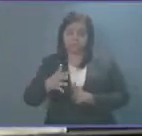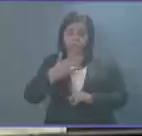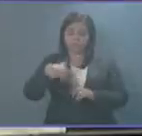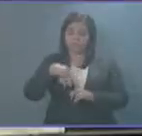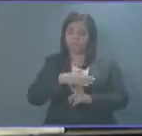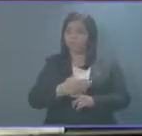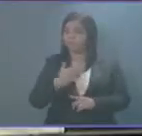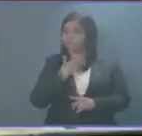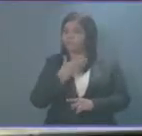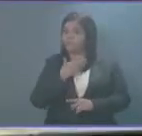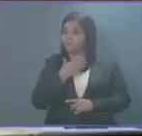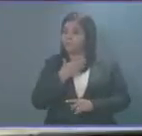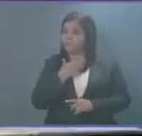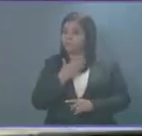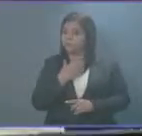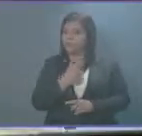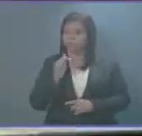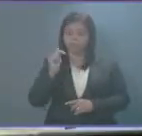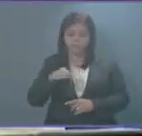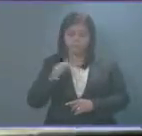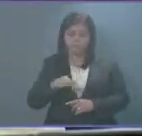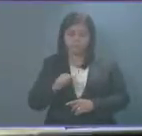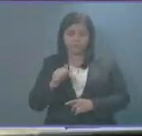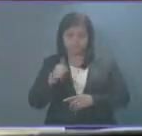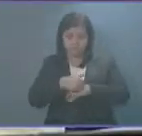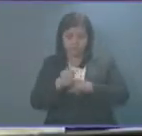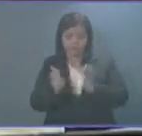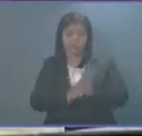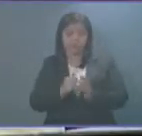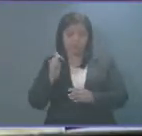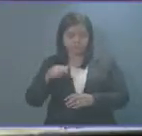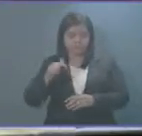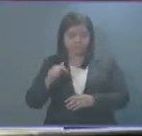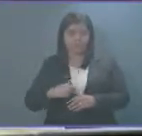situación, que desde este primer órgano de Estado